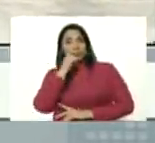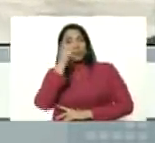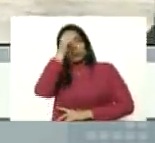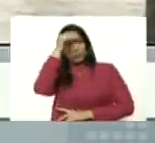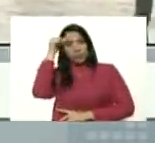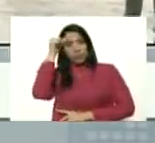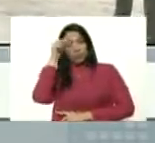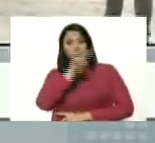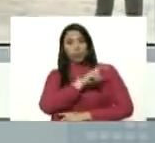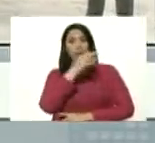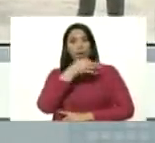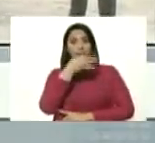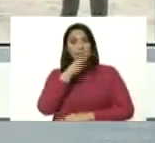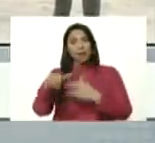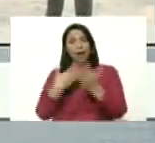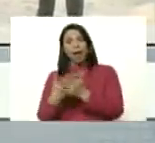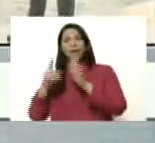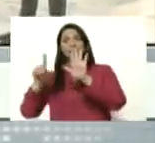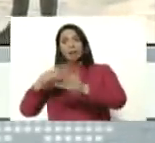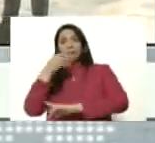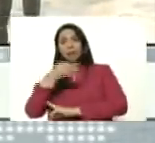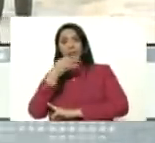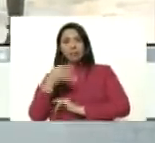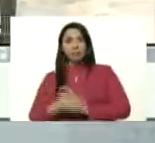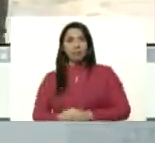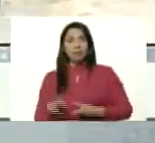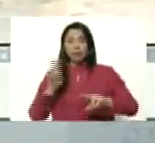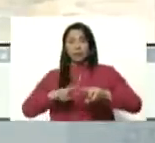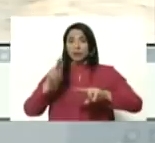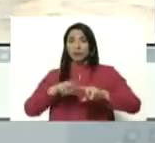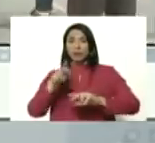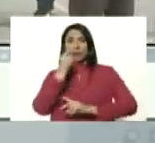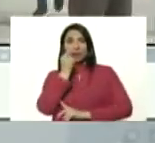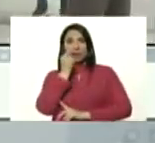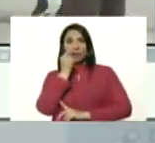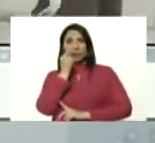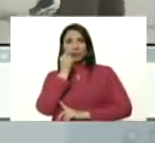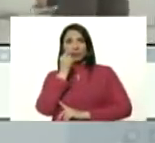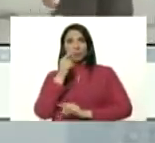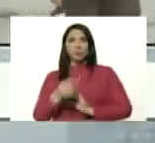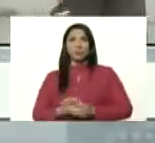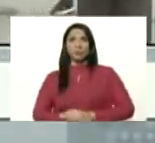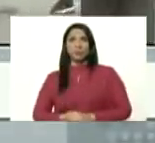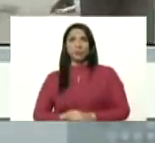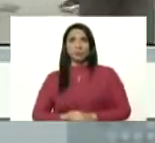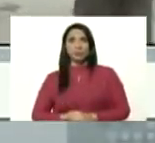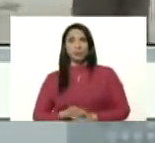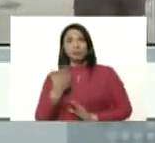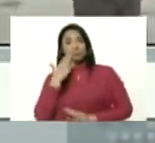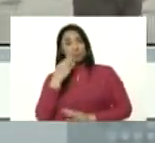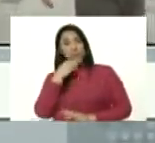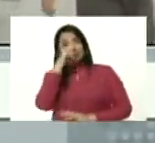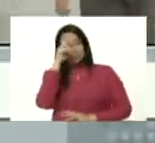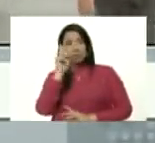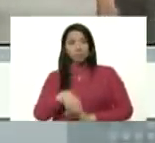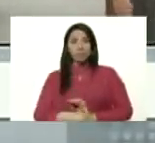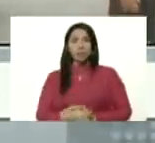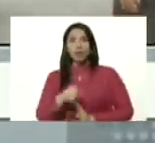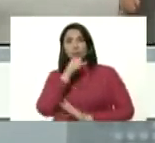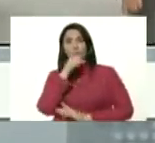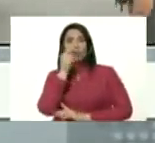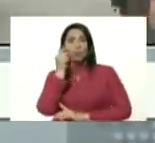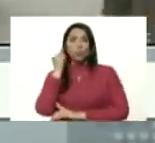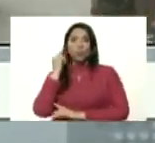domingo, de 2 de la tarde a 6 de la tarde, los niños y las niñas, con sus padres y madres, sus abuelos y